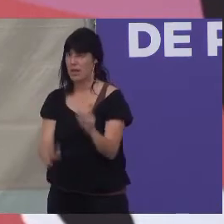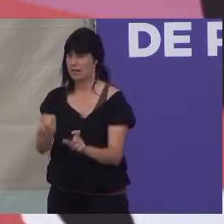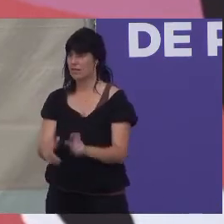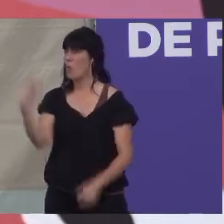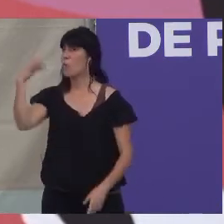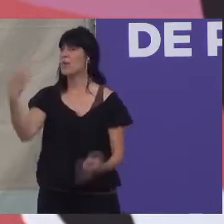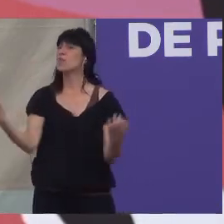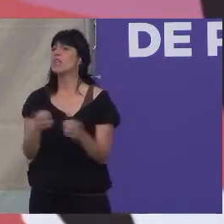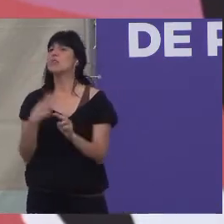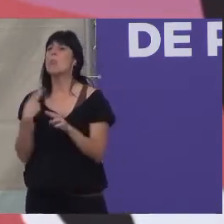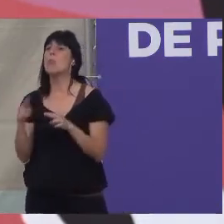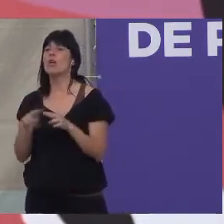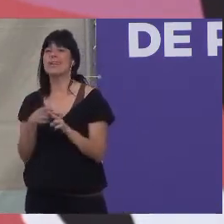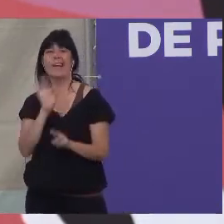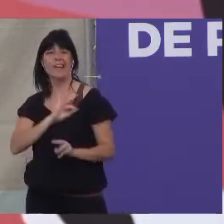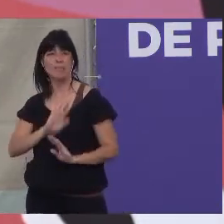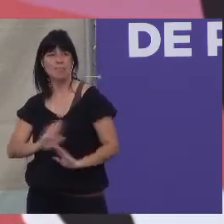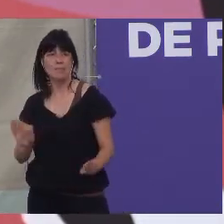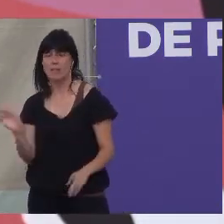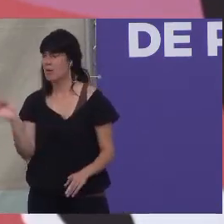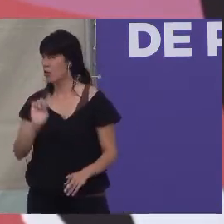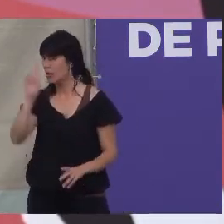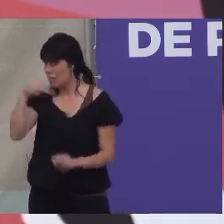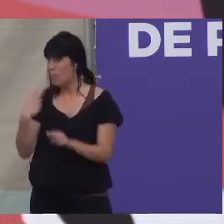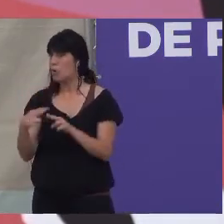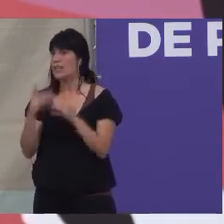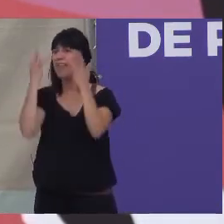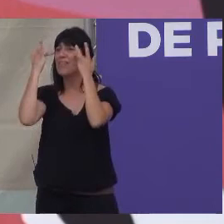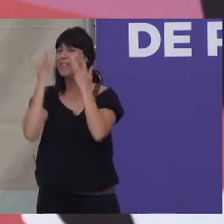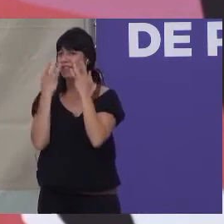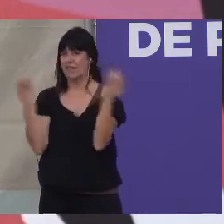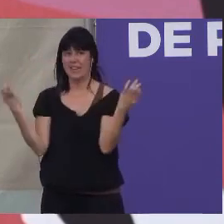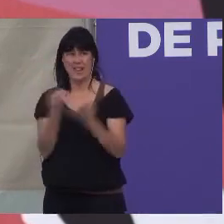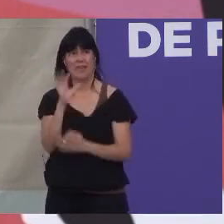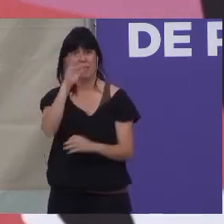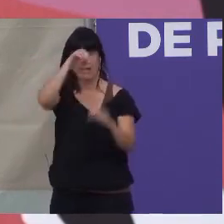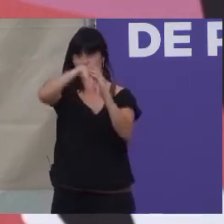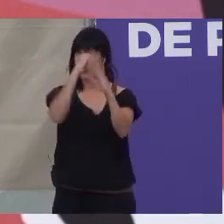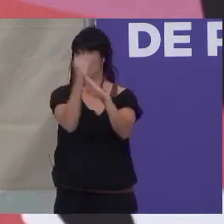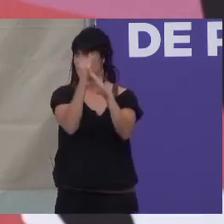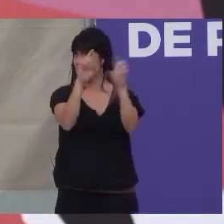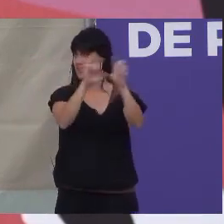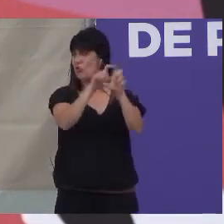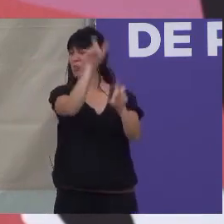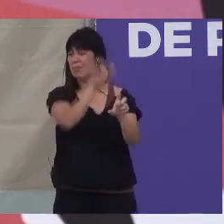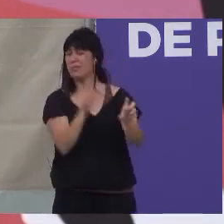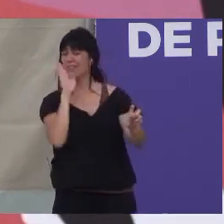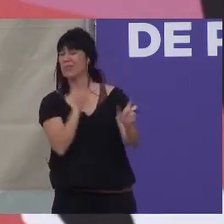está para hacer solo política ética, está también para hacer política decente y quitar de las instituciones a los